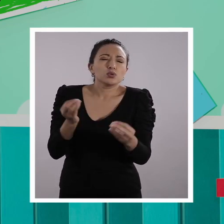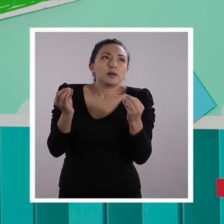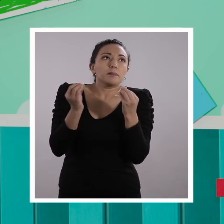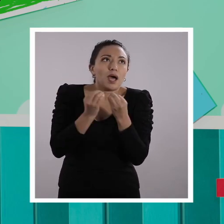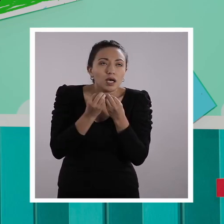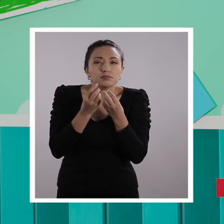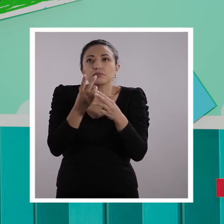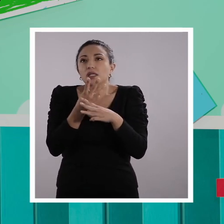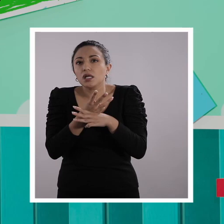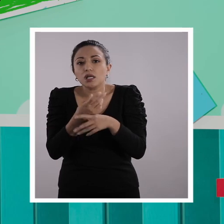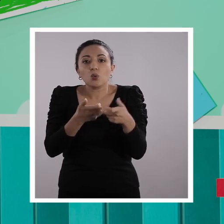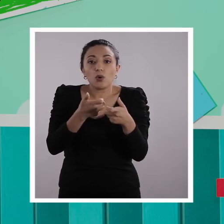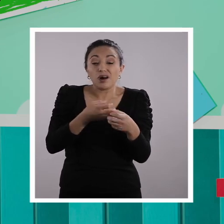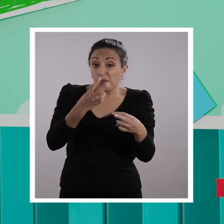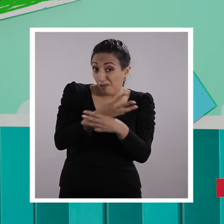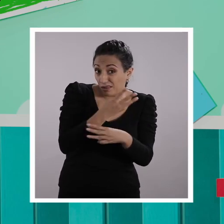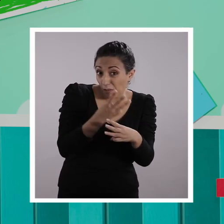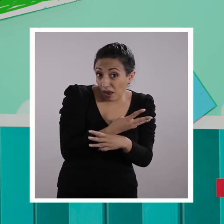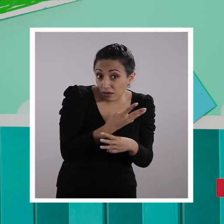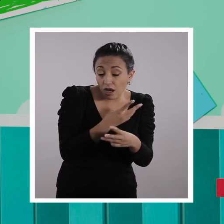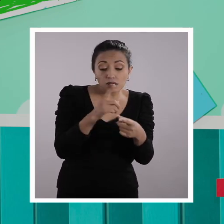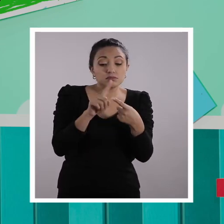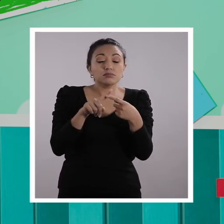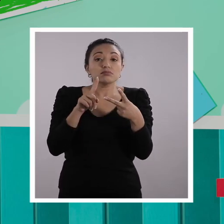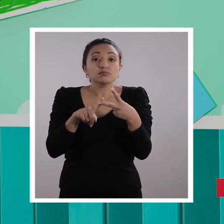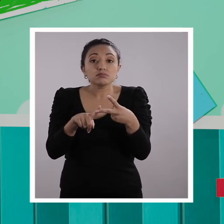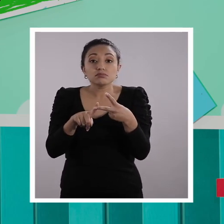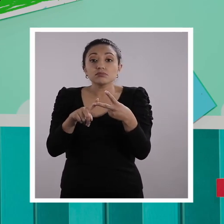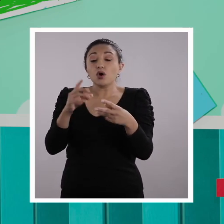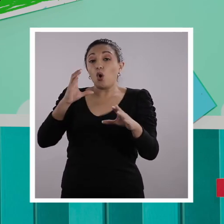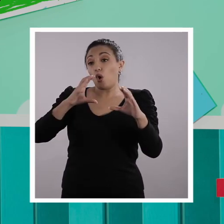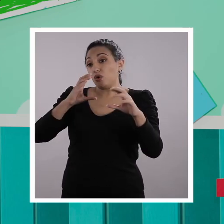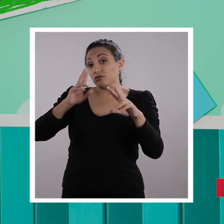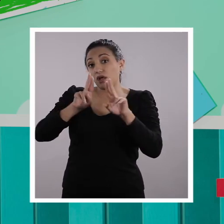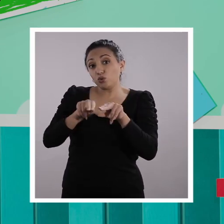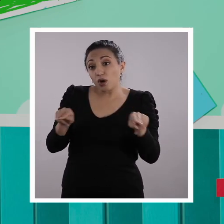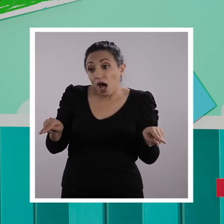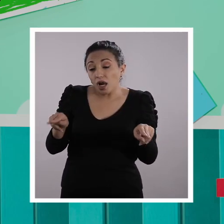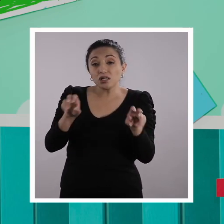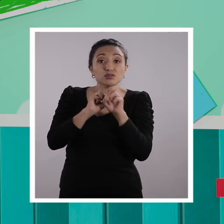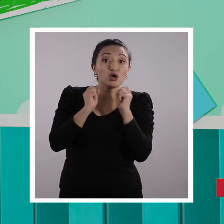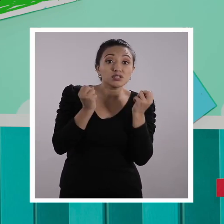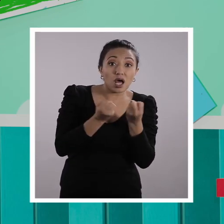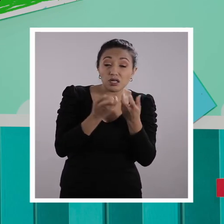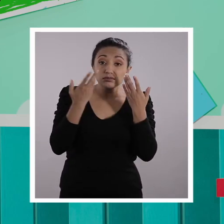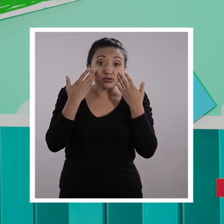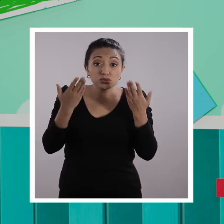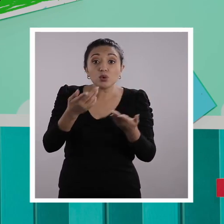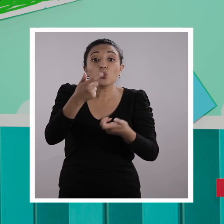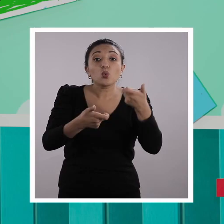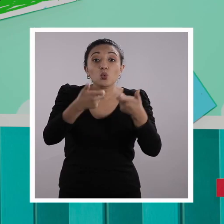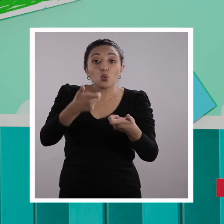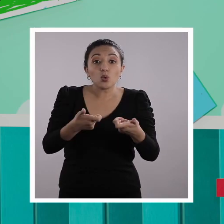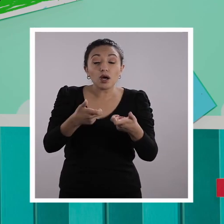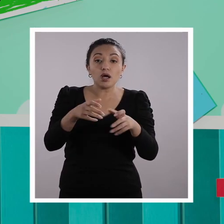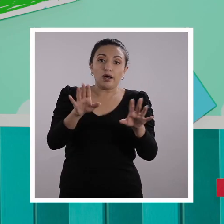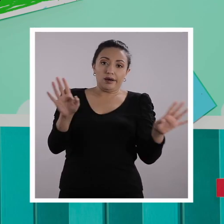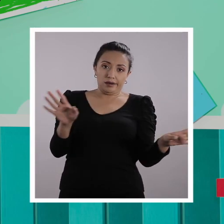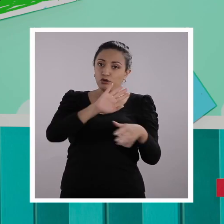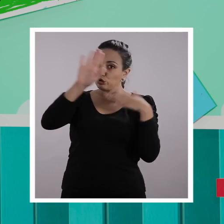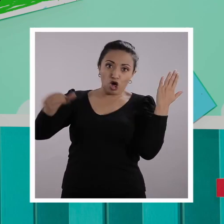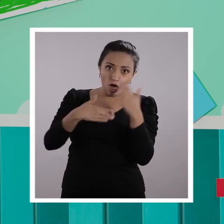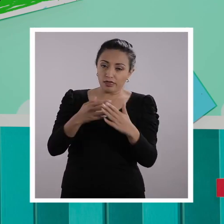las cosas que les será matemática será ciencias naturales de las ciencias sociales no no sé cuáles no se vale decir